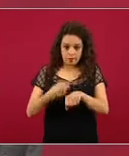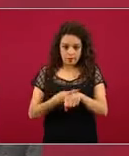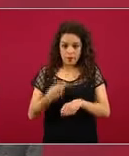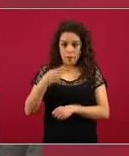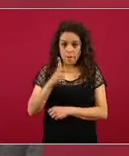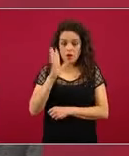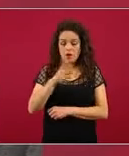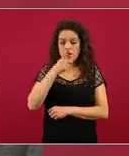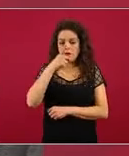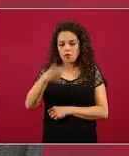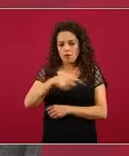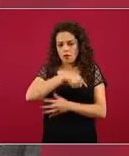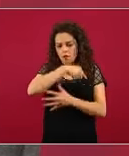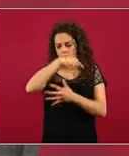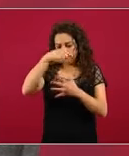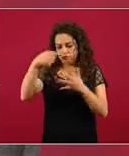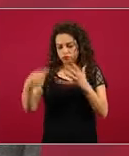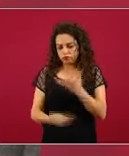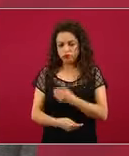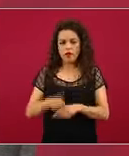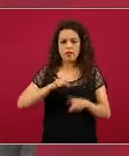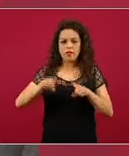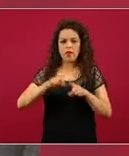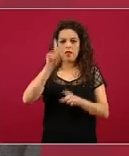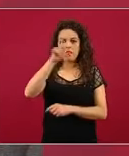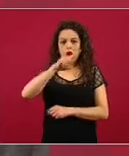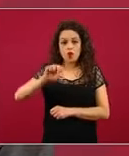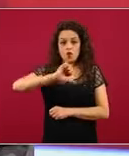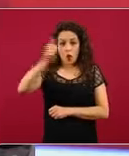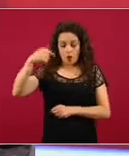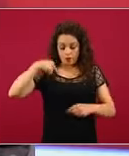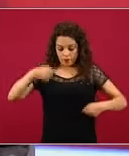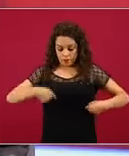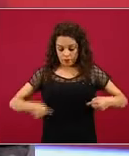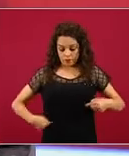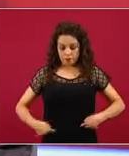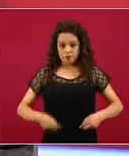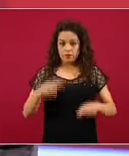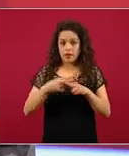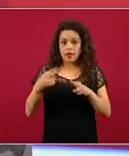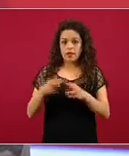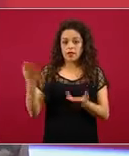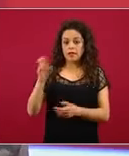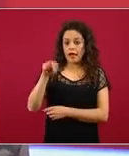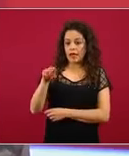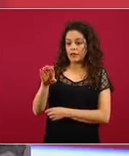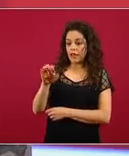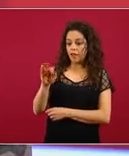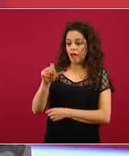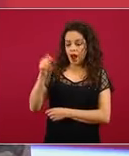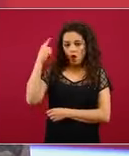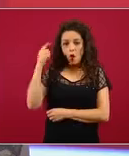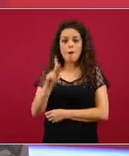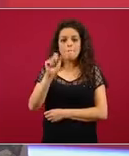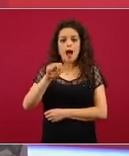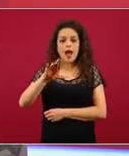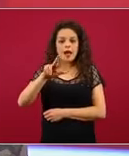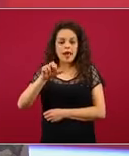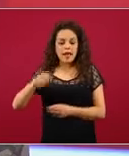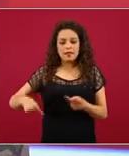una gran cantidad de daños en otros órganos, desde el encéfalo, el páncreas, el hígado,